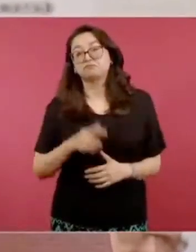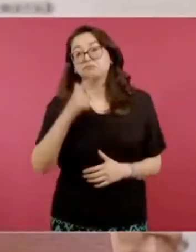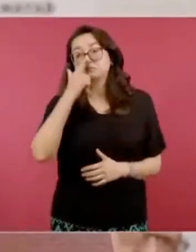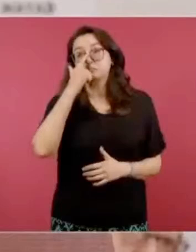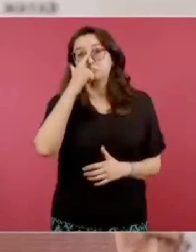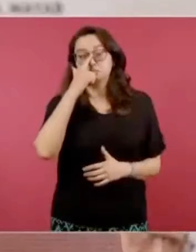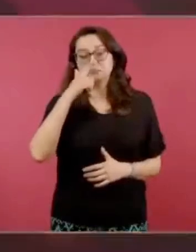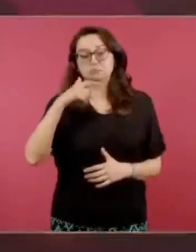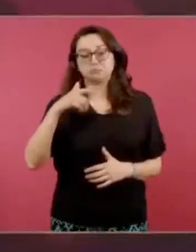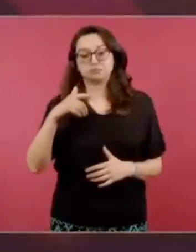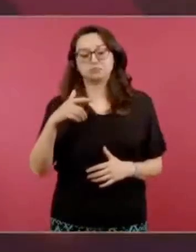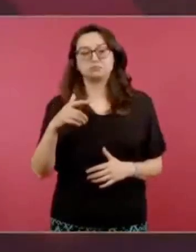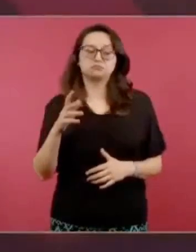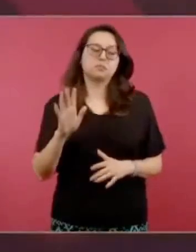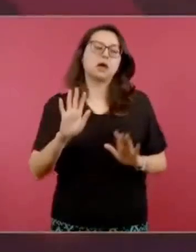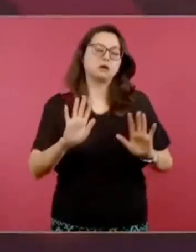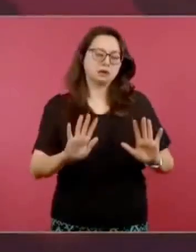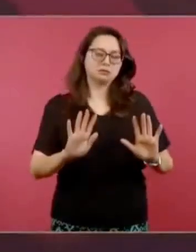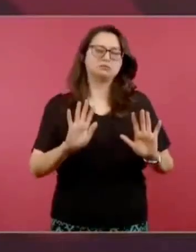de que no resuelvan